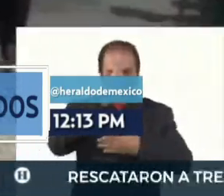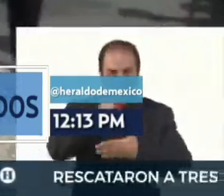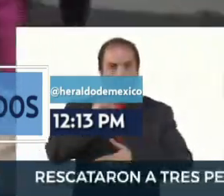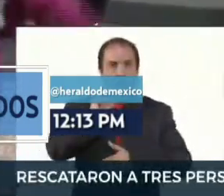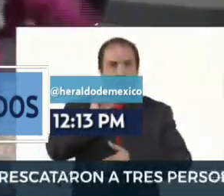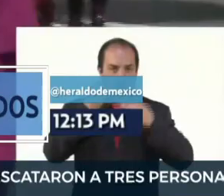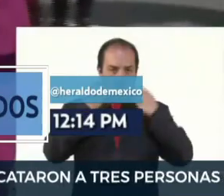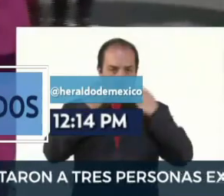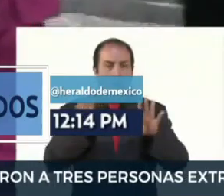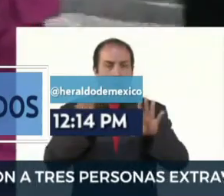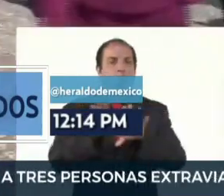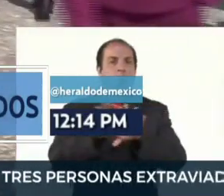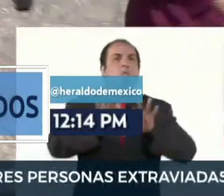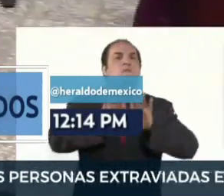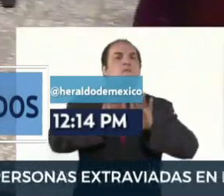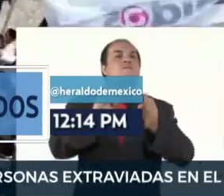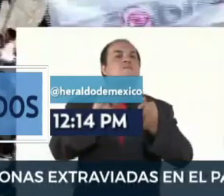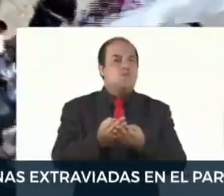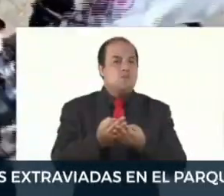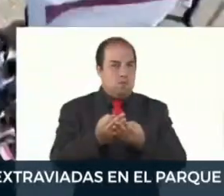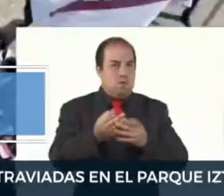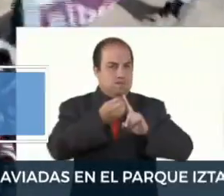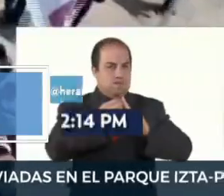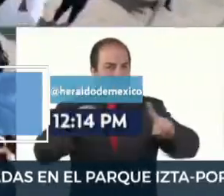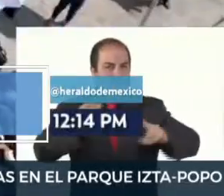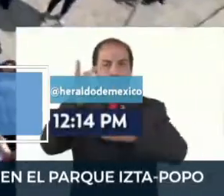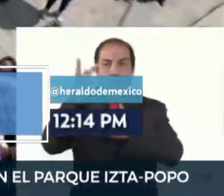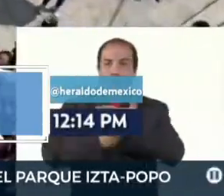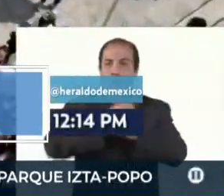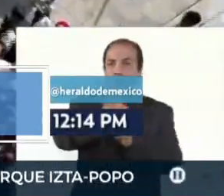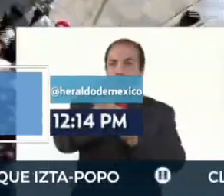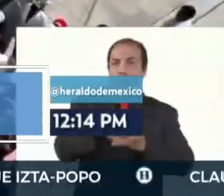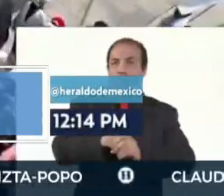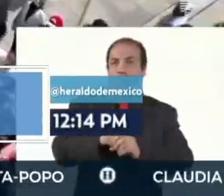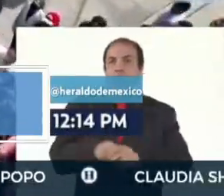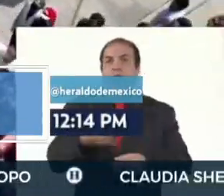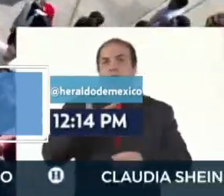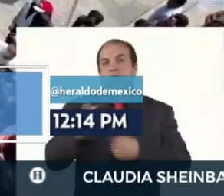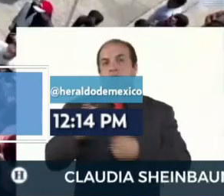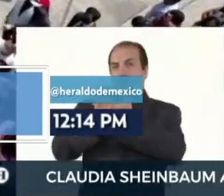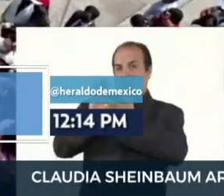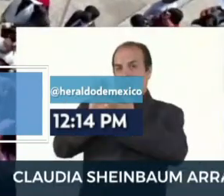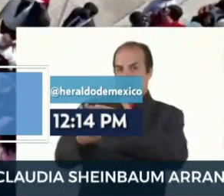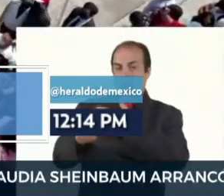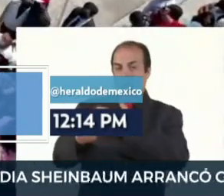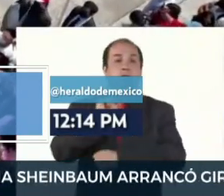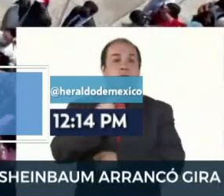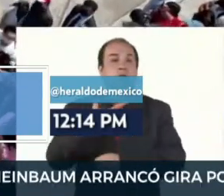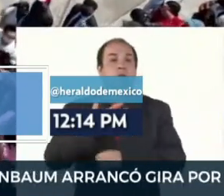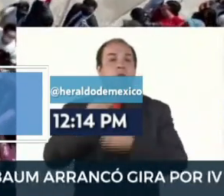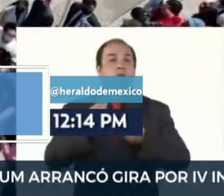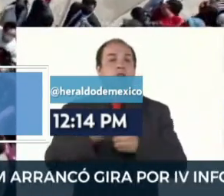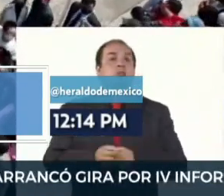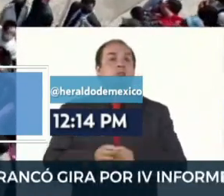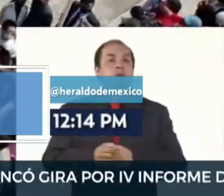tomado fotografías, por supuesto, que también ha escuchado el sentir de los capitalinos, porque entre otras cosas, Omar,